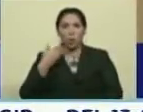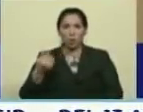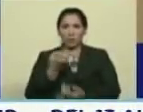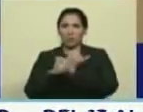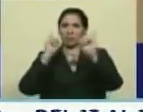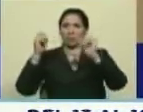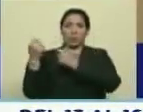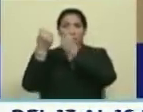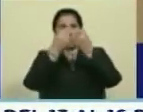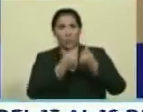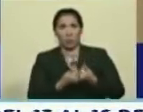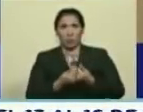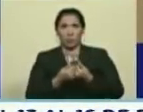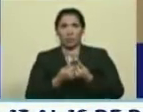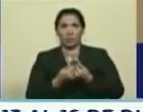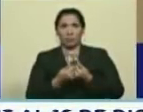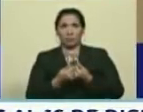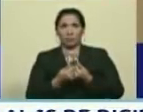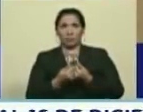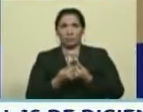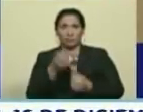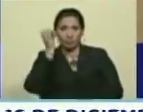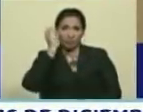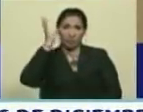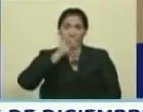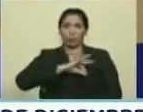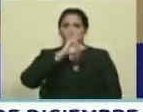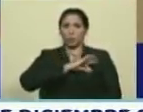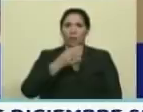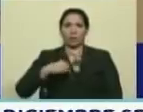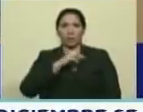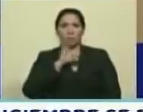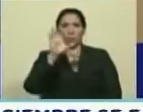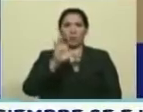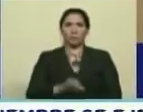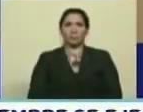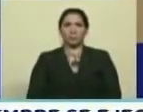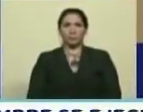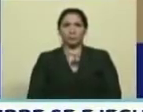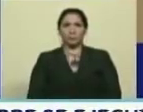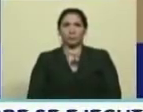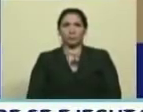independencia económica y la integración socialista de nuestros países.